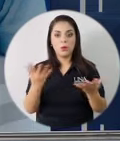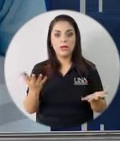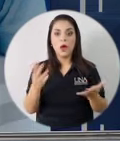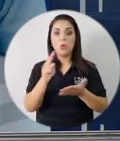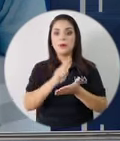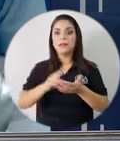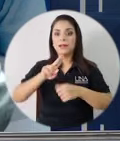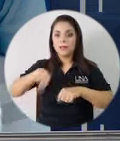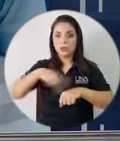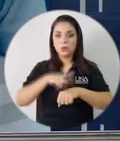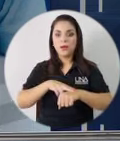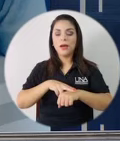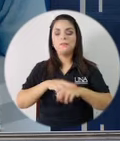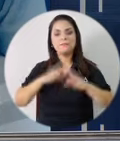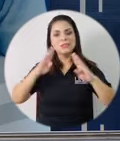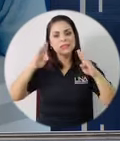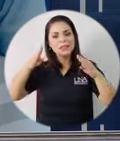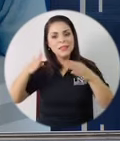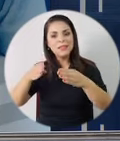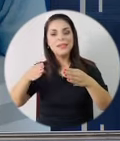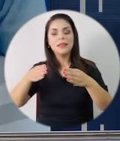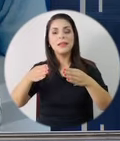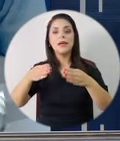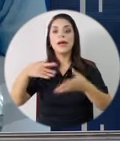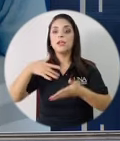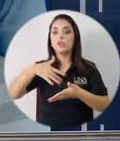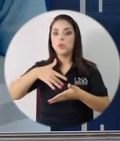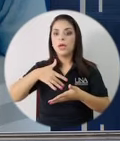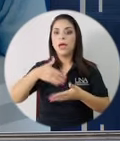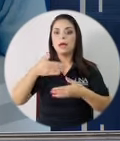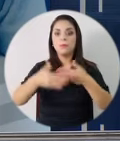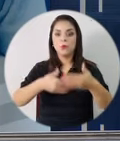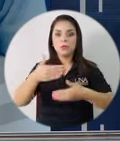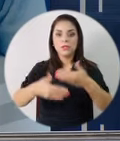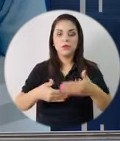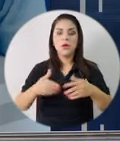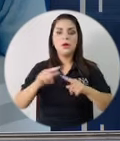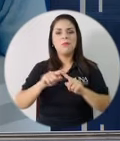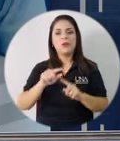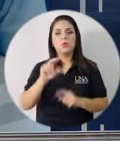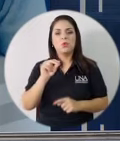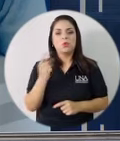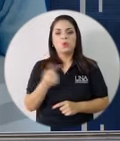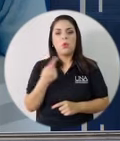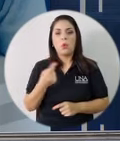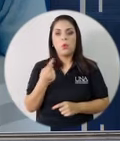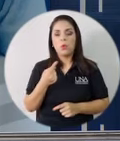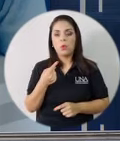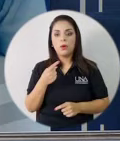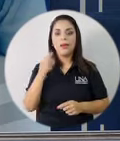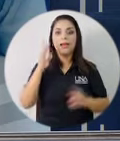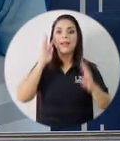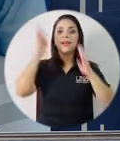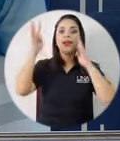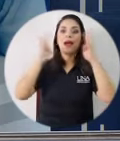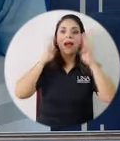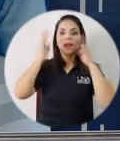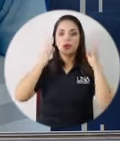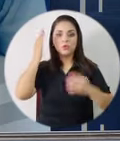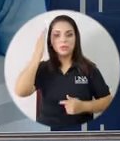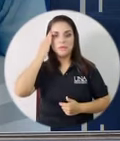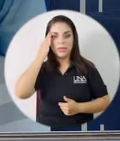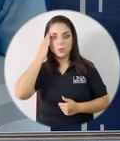Nacional, se dedique precisamente a estudiar estos procesos, pero no solamente a crear un conocimiento